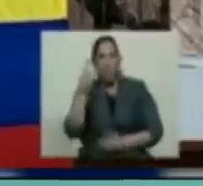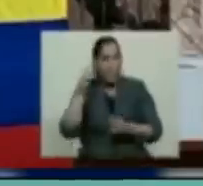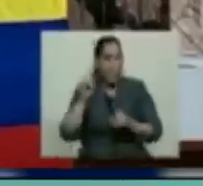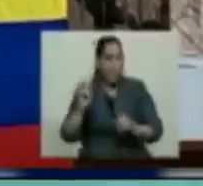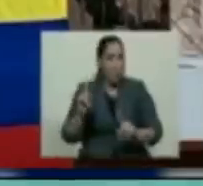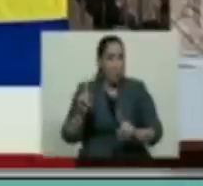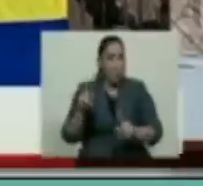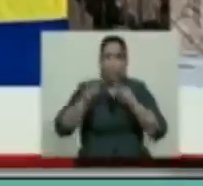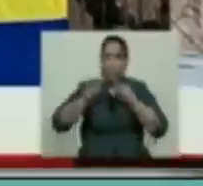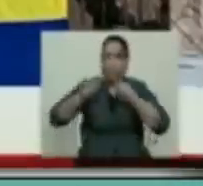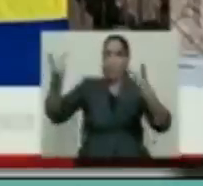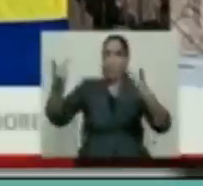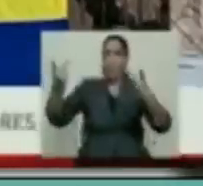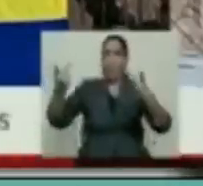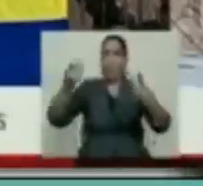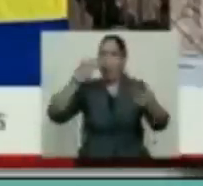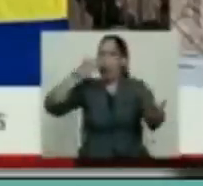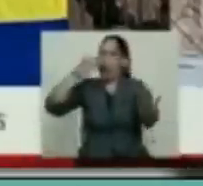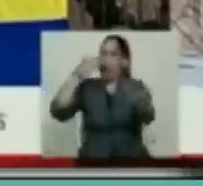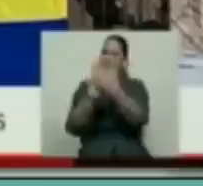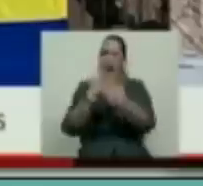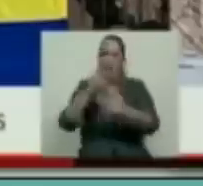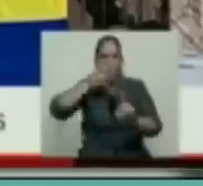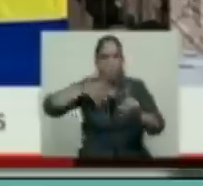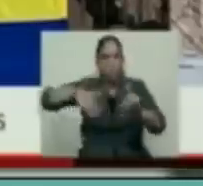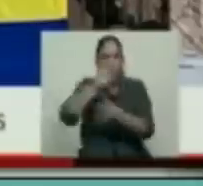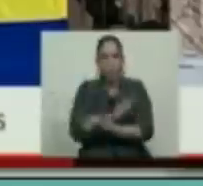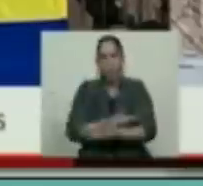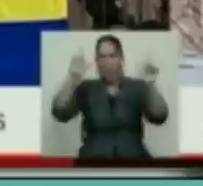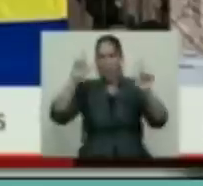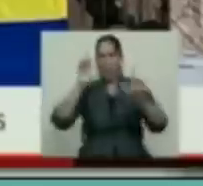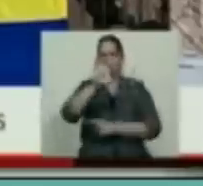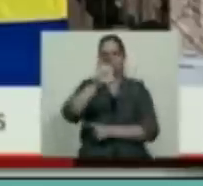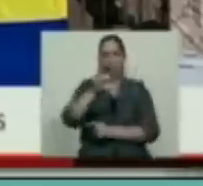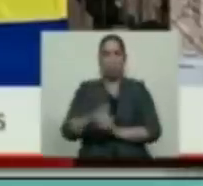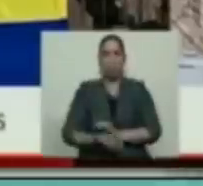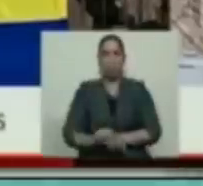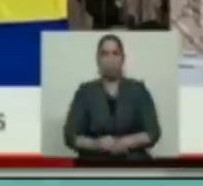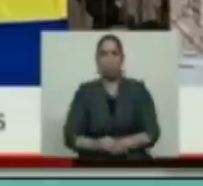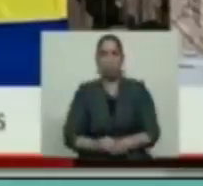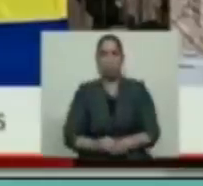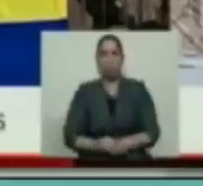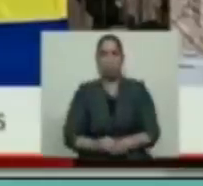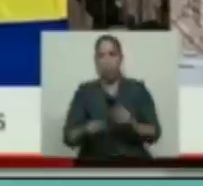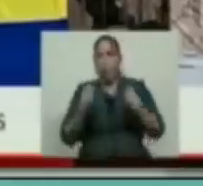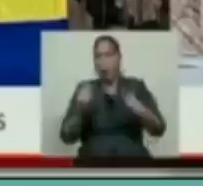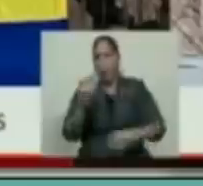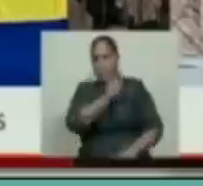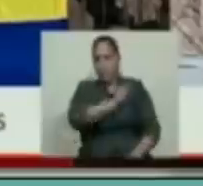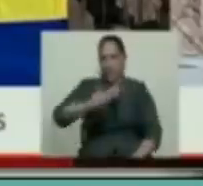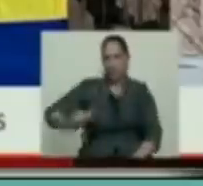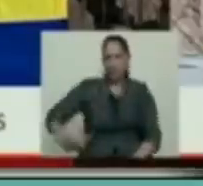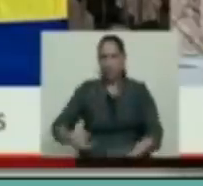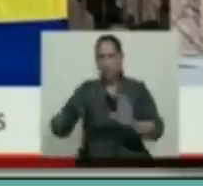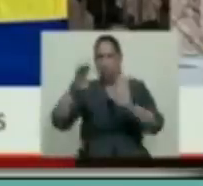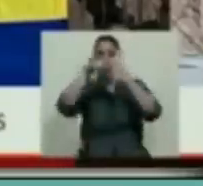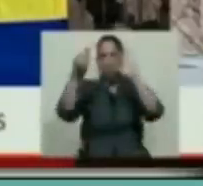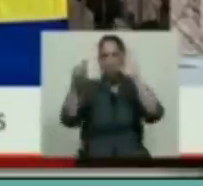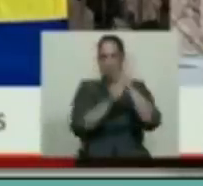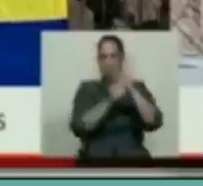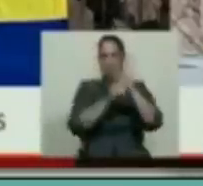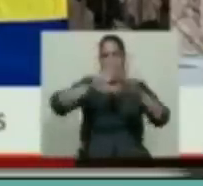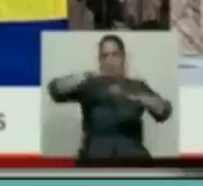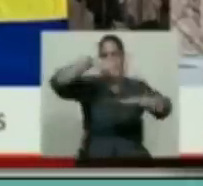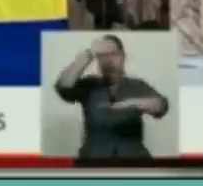los venezolanos se agudizara. Claro. Si caen en un 20% los exiguos ingresos que hoy recibe